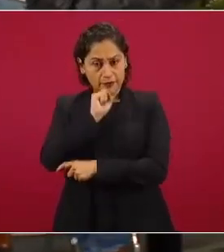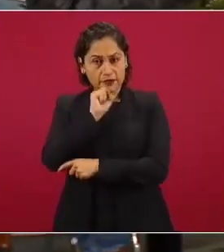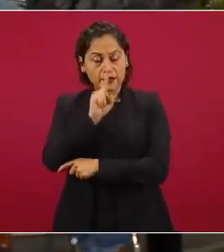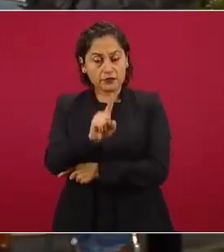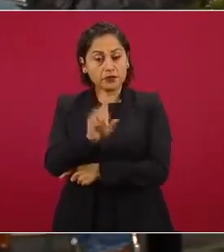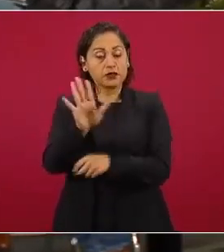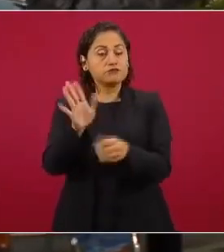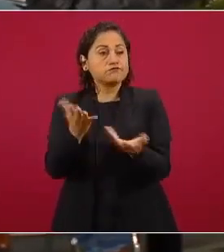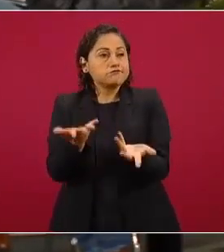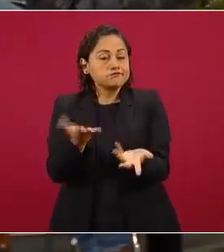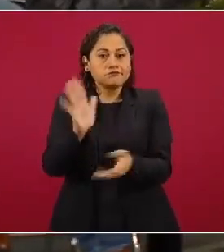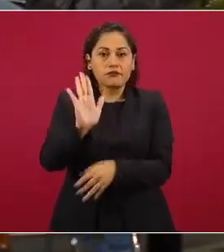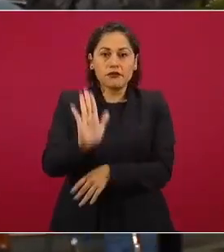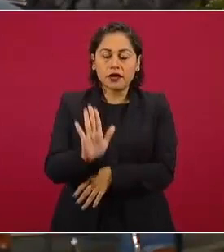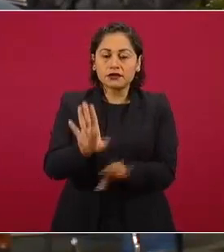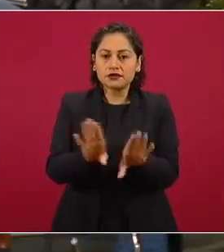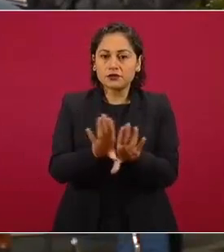un